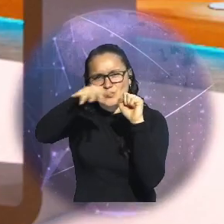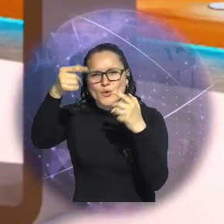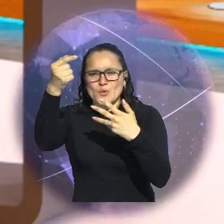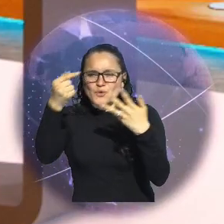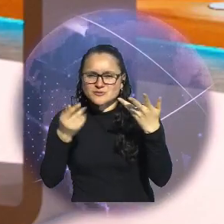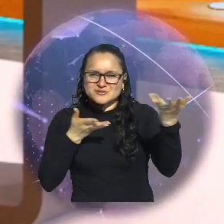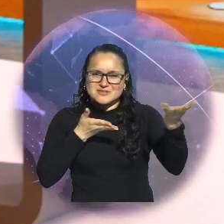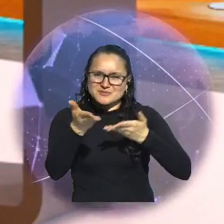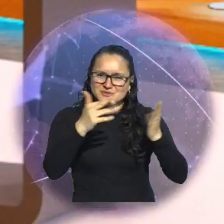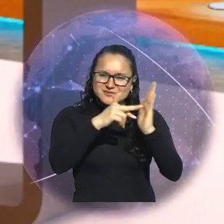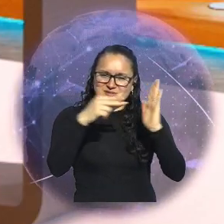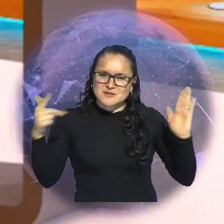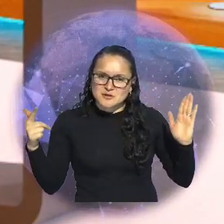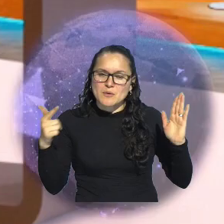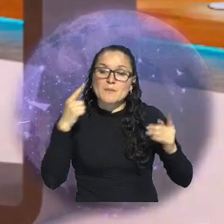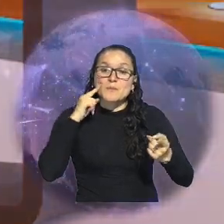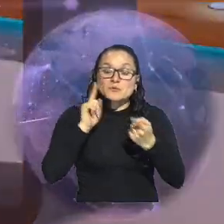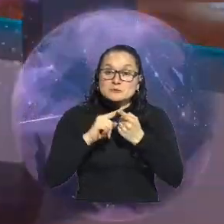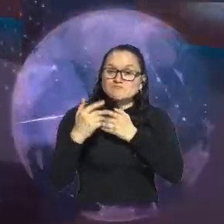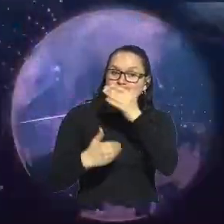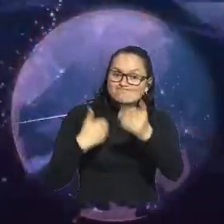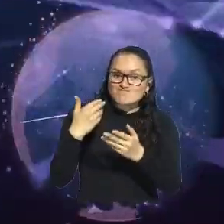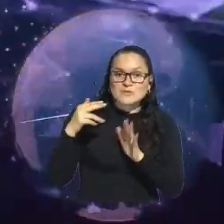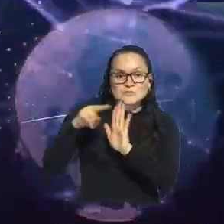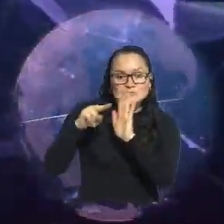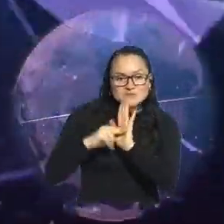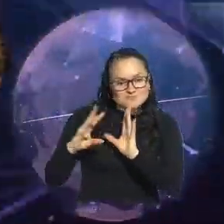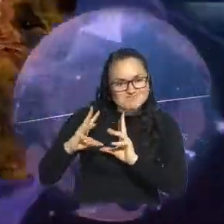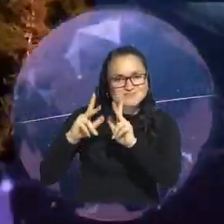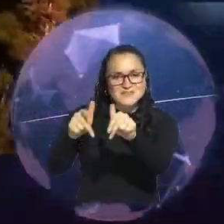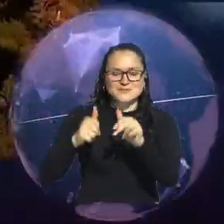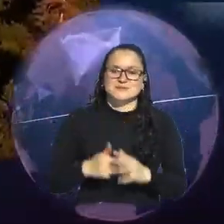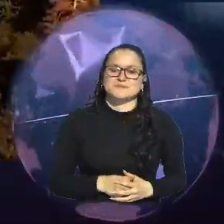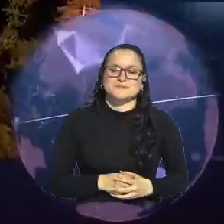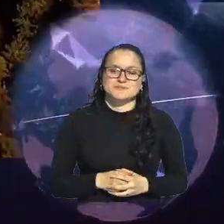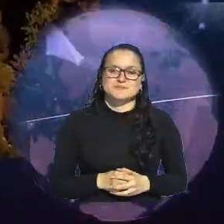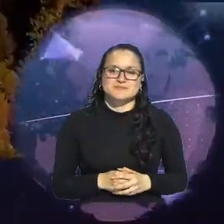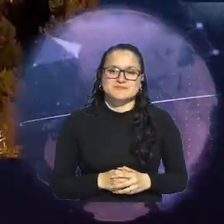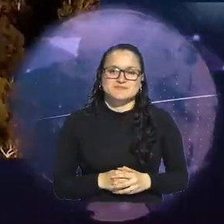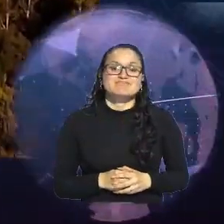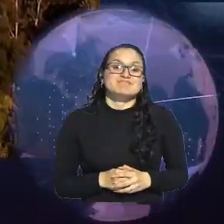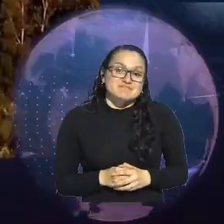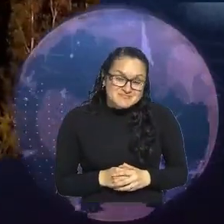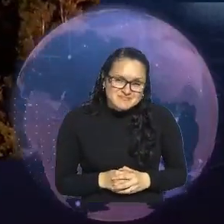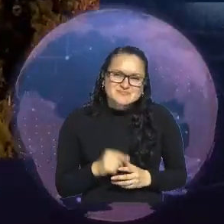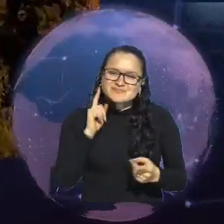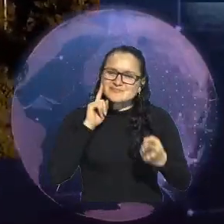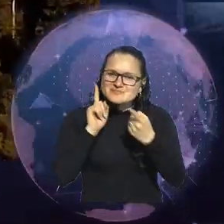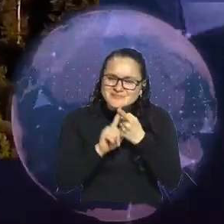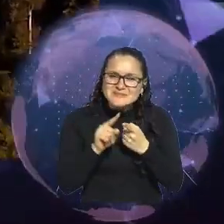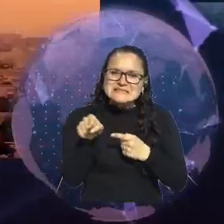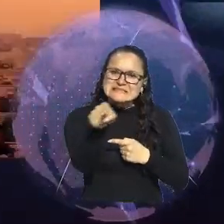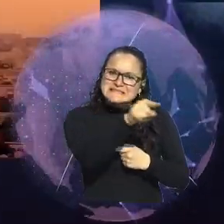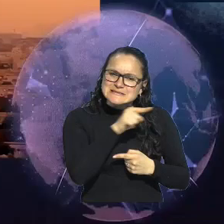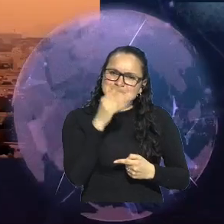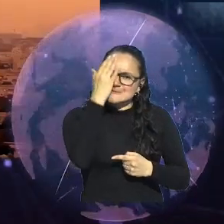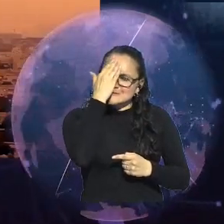la actualización normativa con el propósito de facilitar el entendimiento de las condiciones que resultan